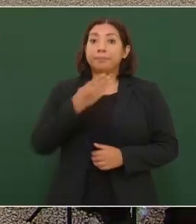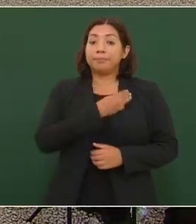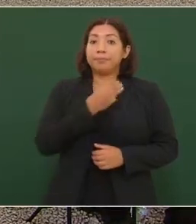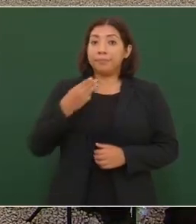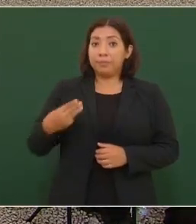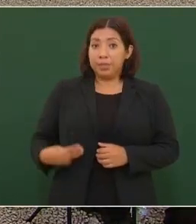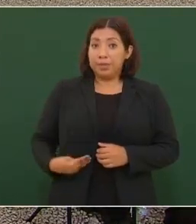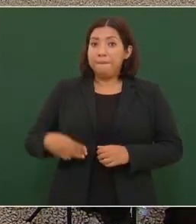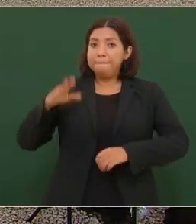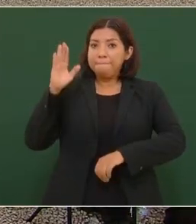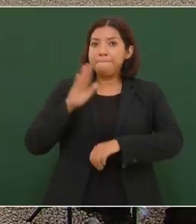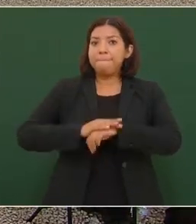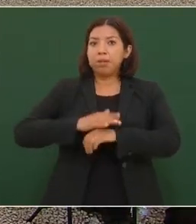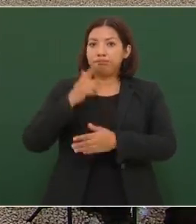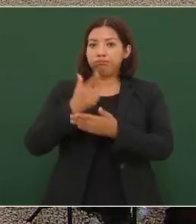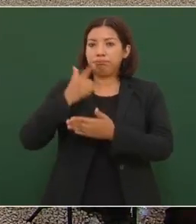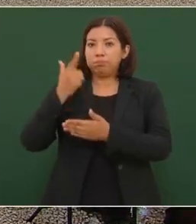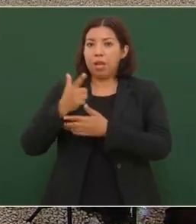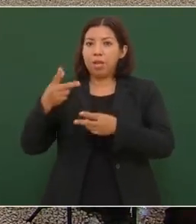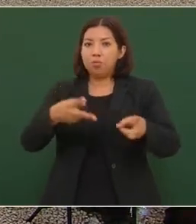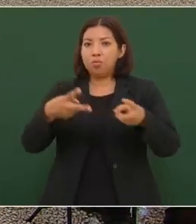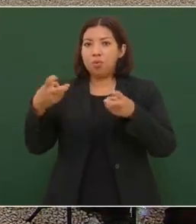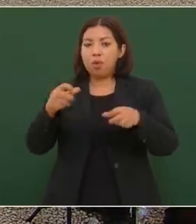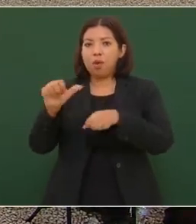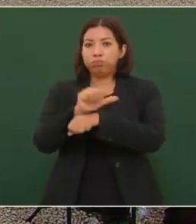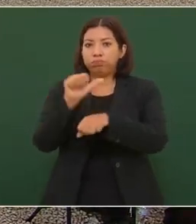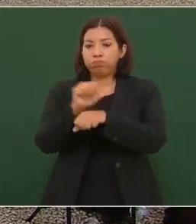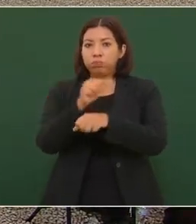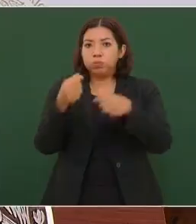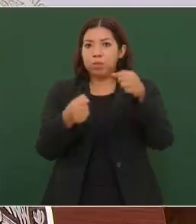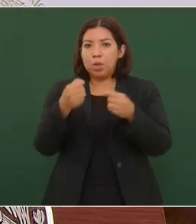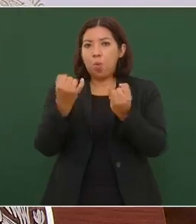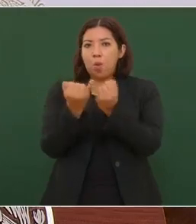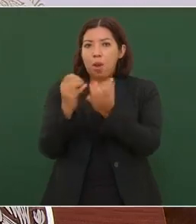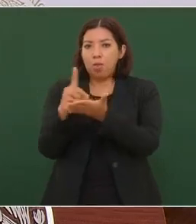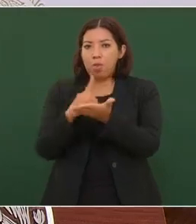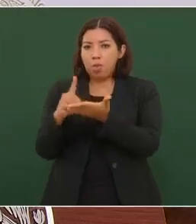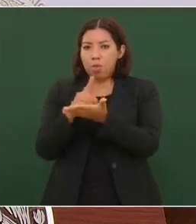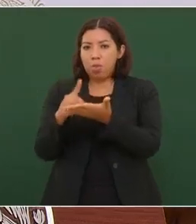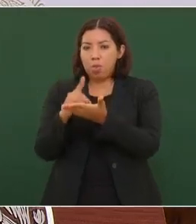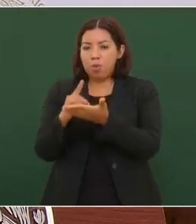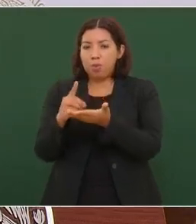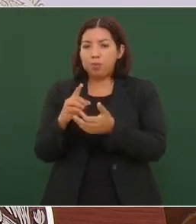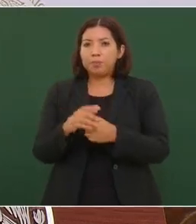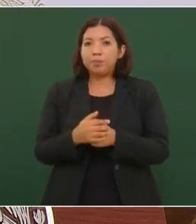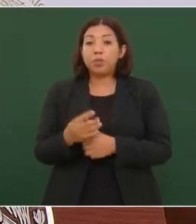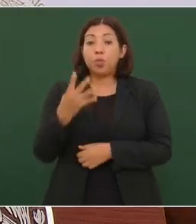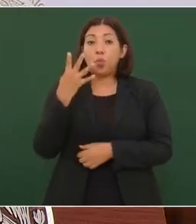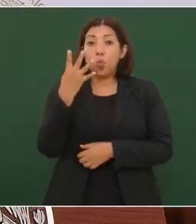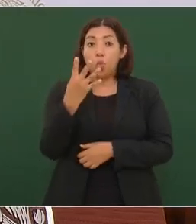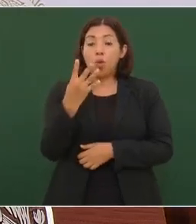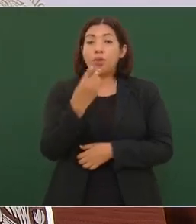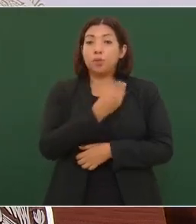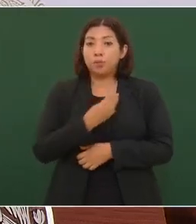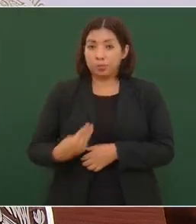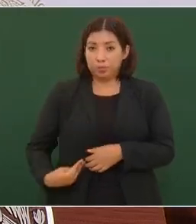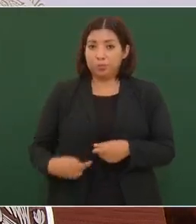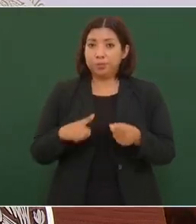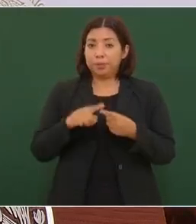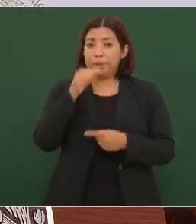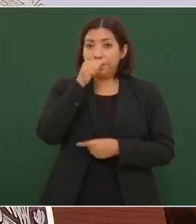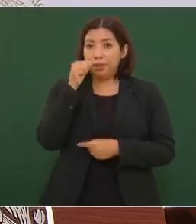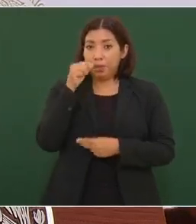a homicidios dolosos, a robo de vehículos y a narcomenudeo, estos cuatro municipios, lo que es Benito